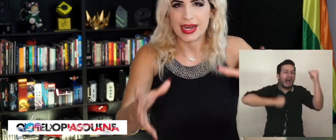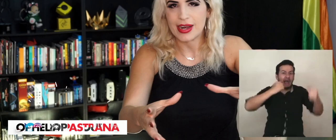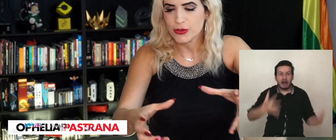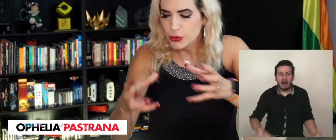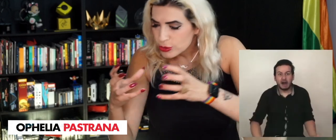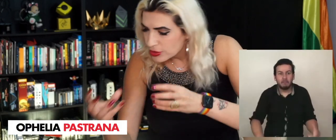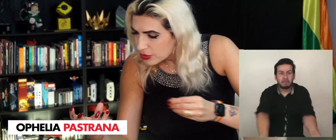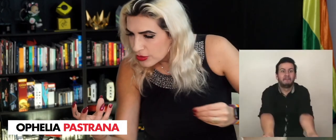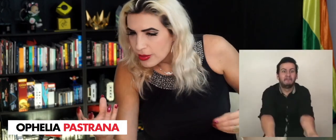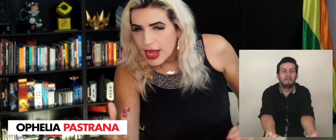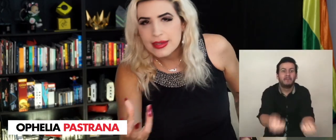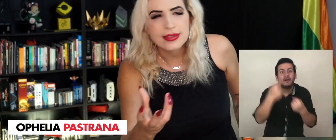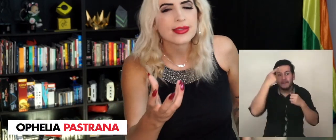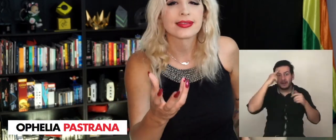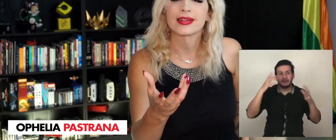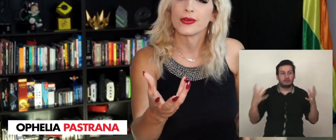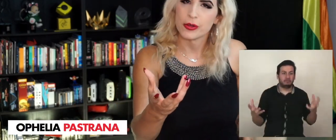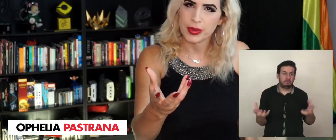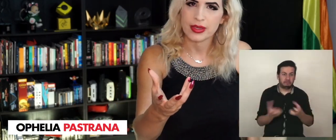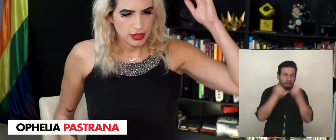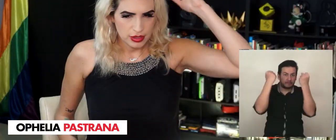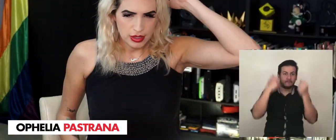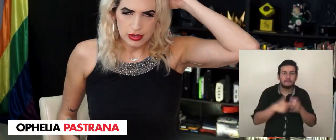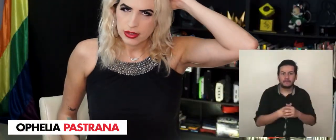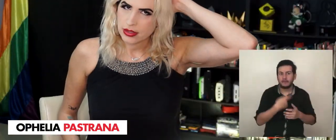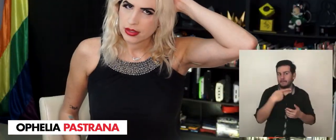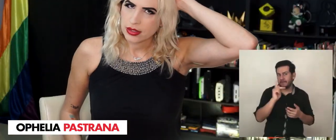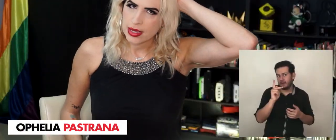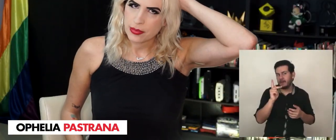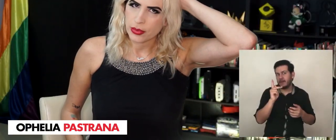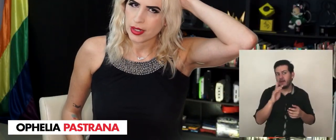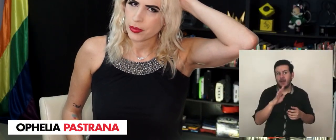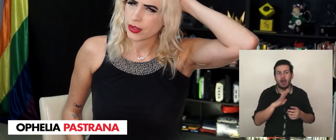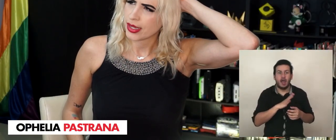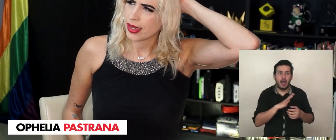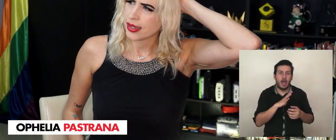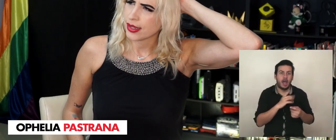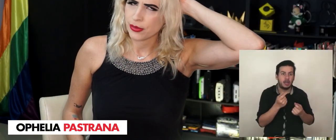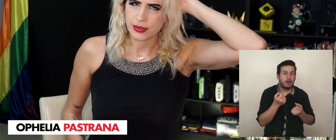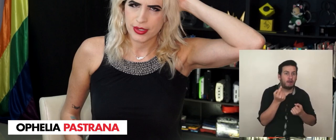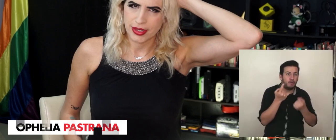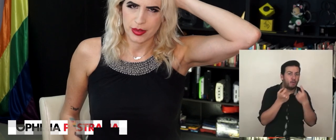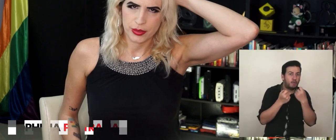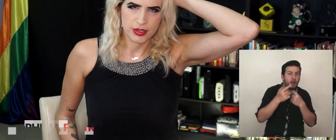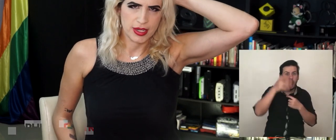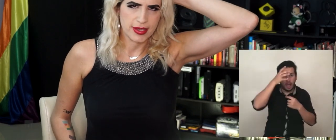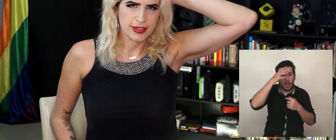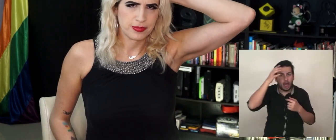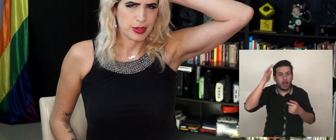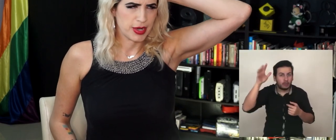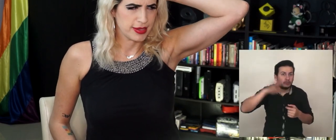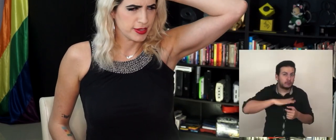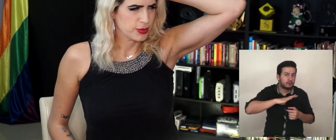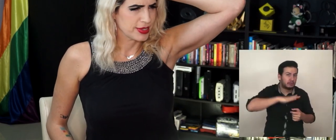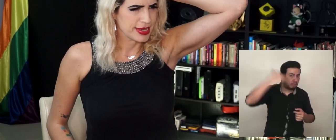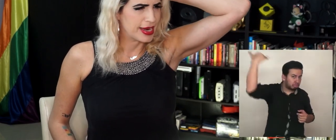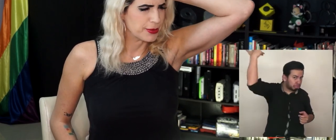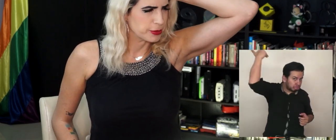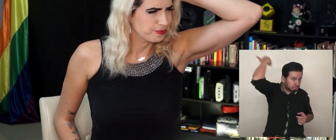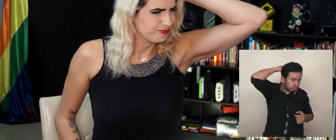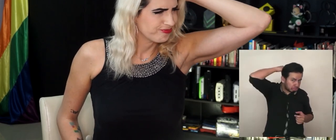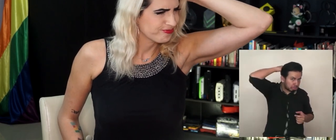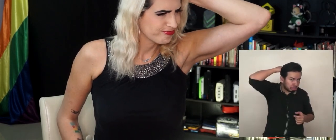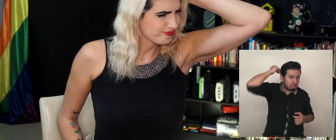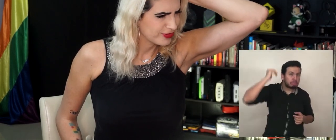para agarrarlos justo antes del golpe. Y al tiempo, el por qué hay adultos que tenemos heridas permanentes por